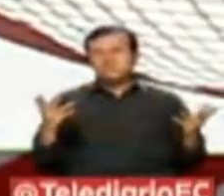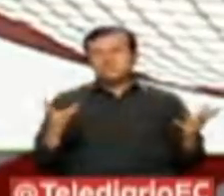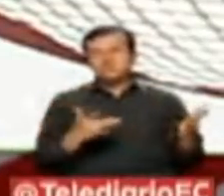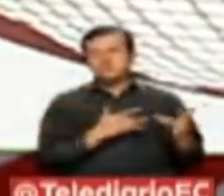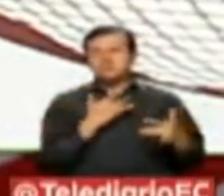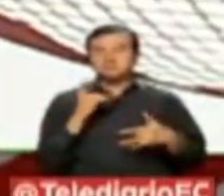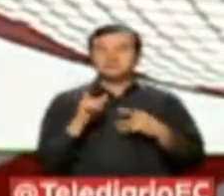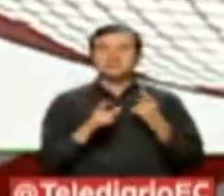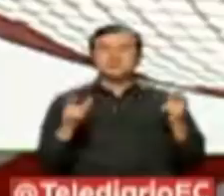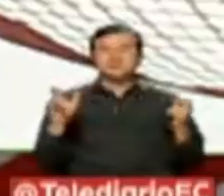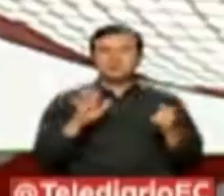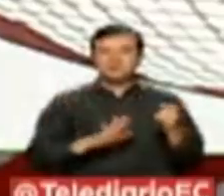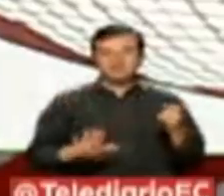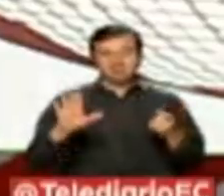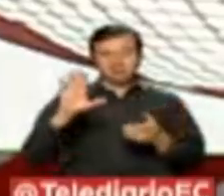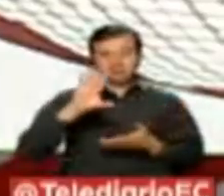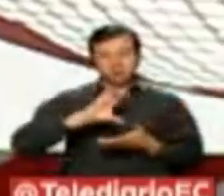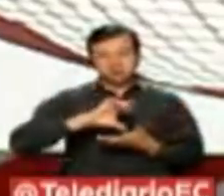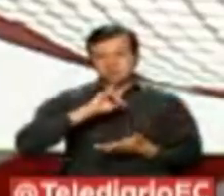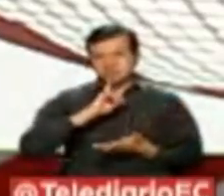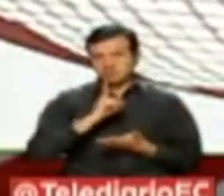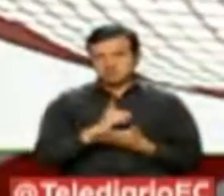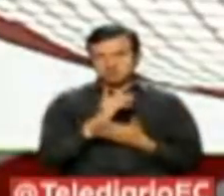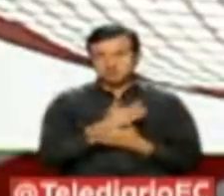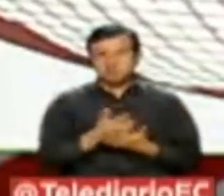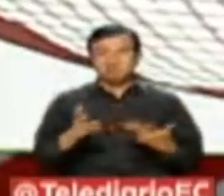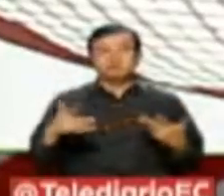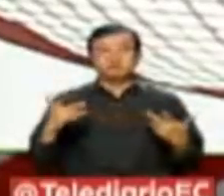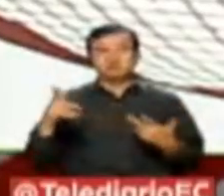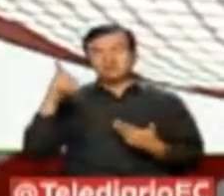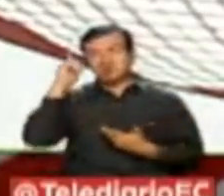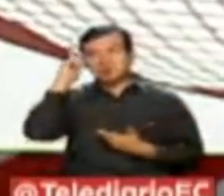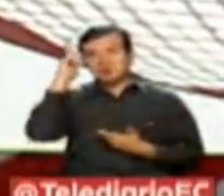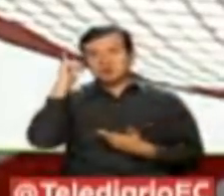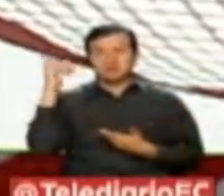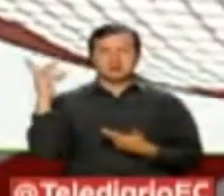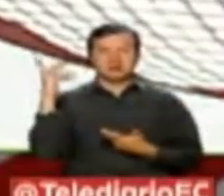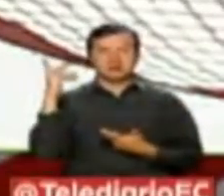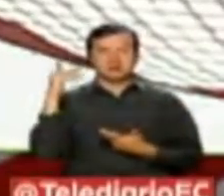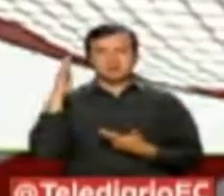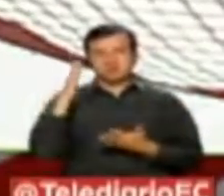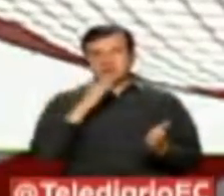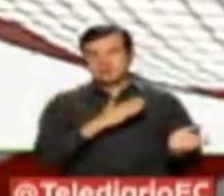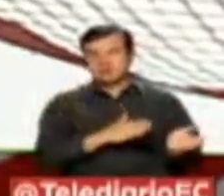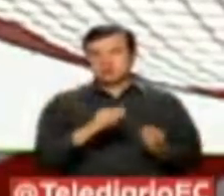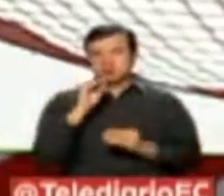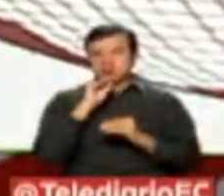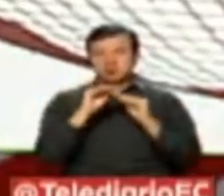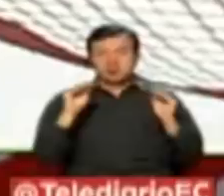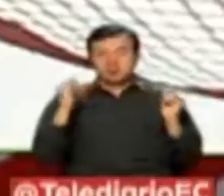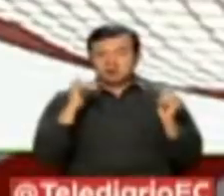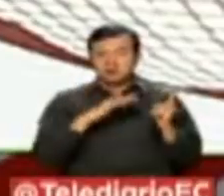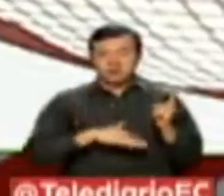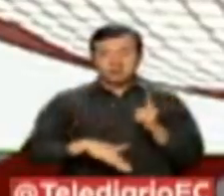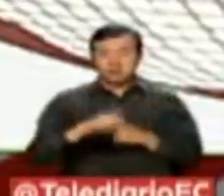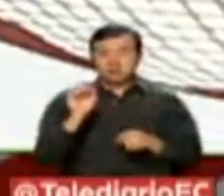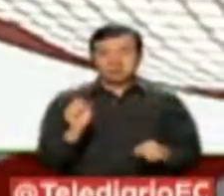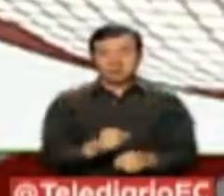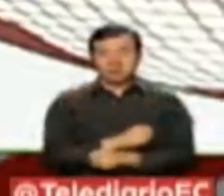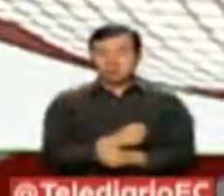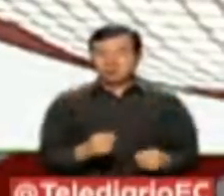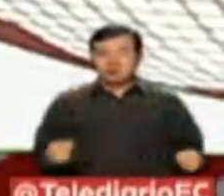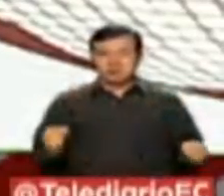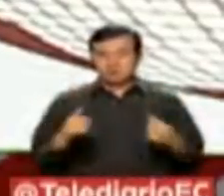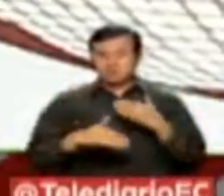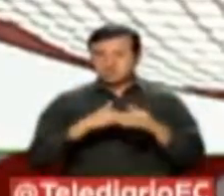respecto a la ciudad una recuperación de liderazgo y estamos además asistiendo un momento en el que no es posible la